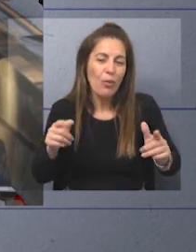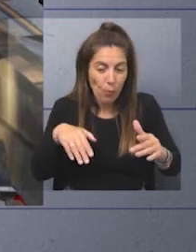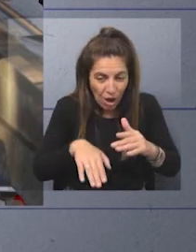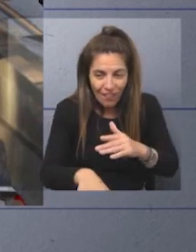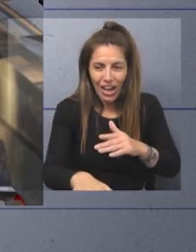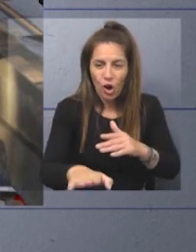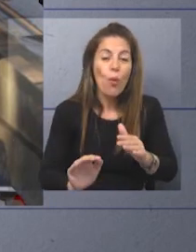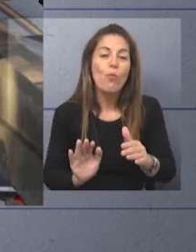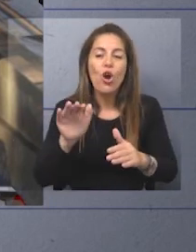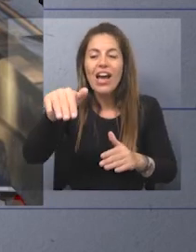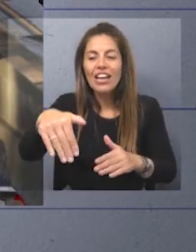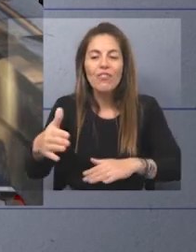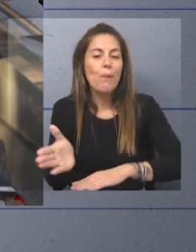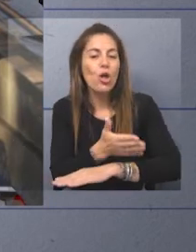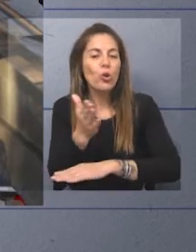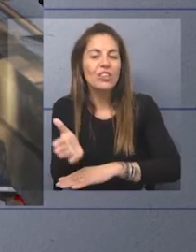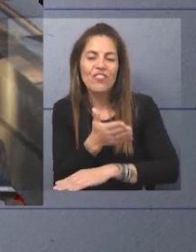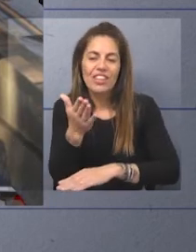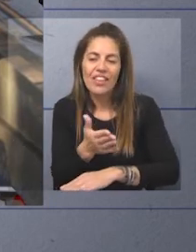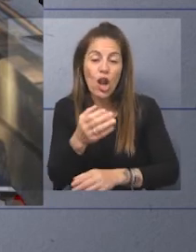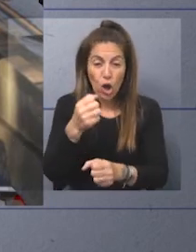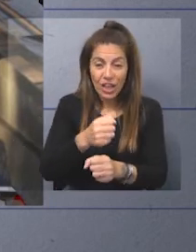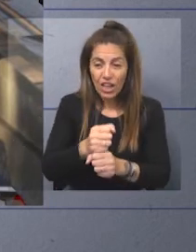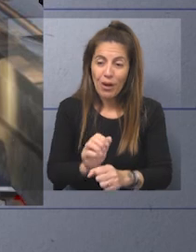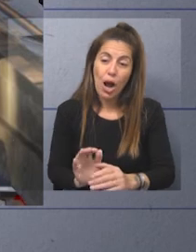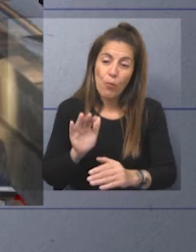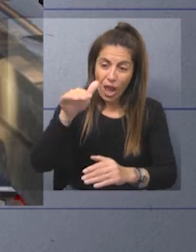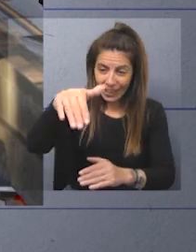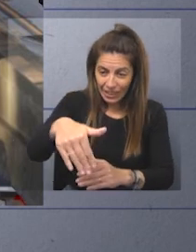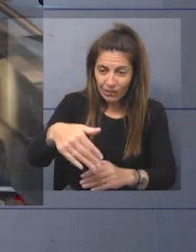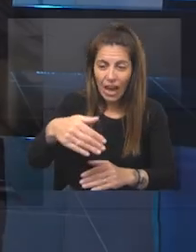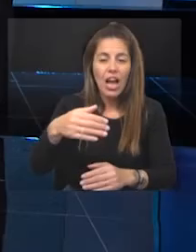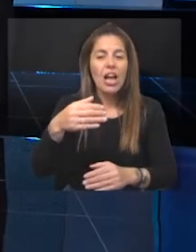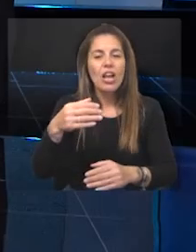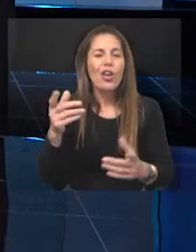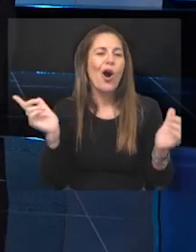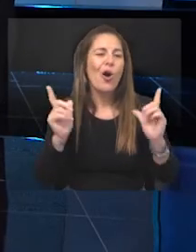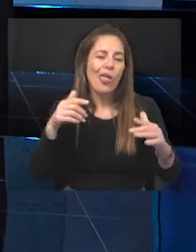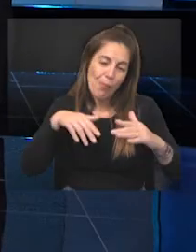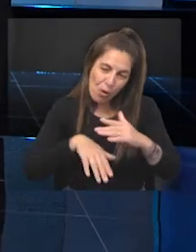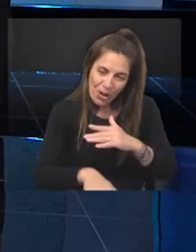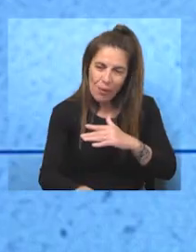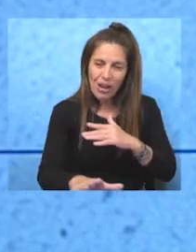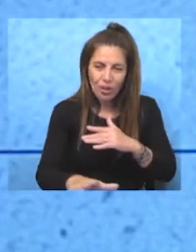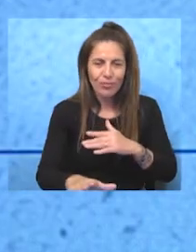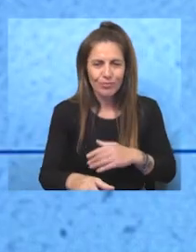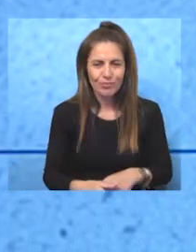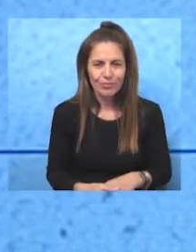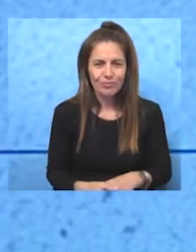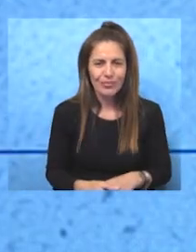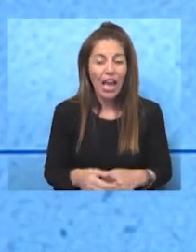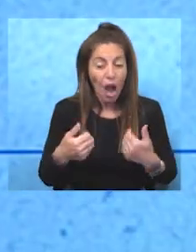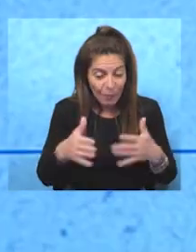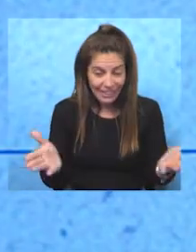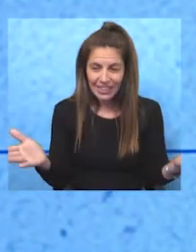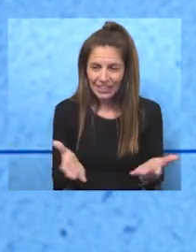abajo por arriba todo lo que prod y lo que laburan van por arriba eso lo que labura lo que laburamos vamos por arriba Así que voy gritando para abajo a partir